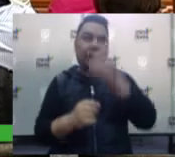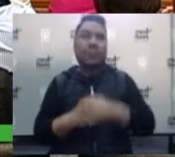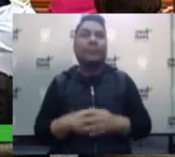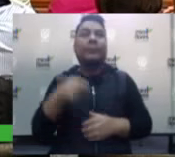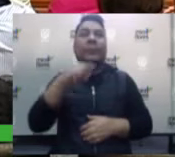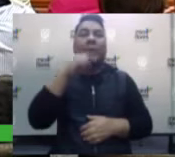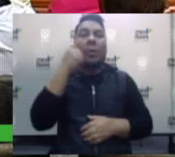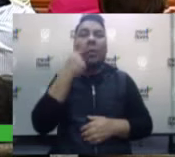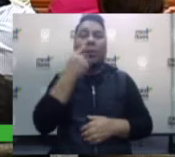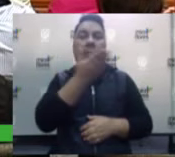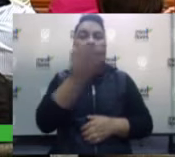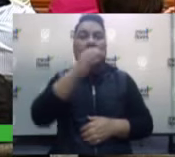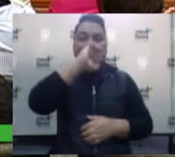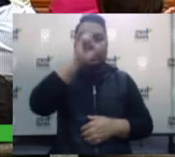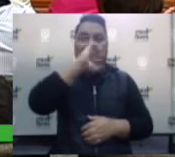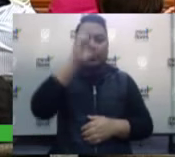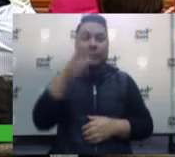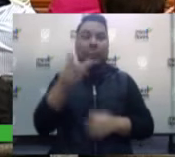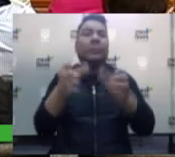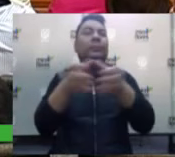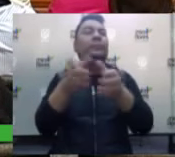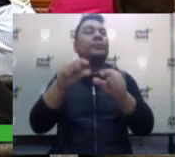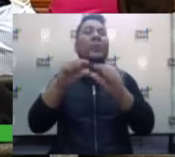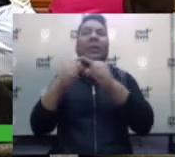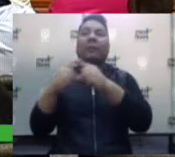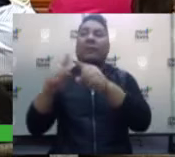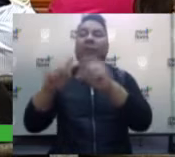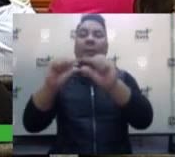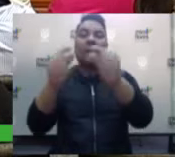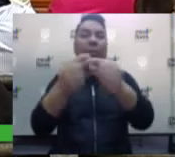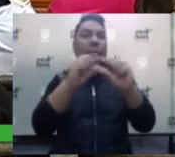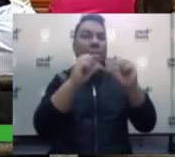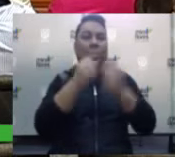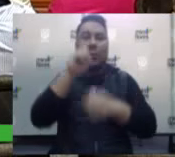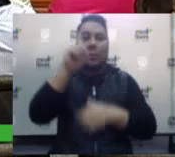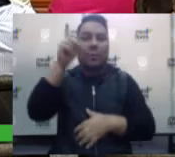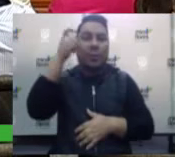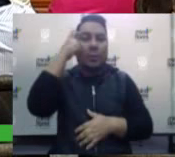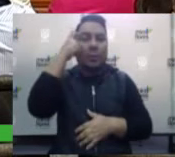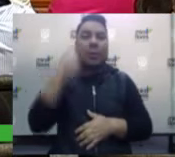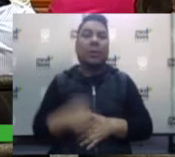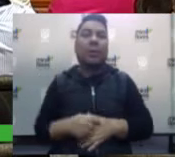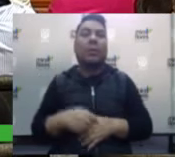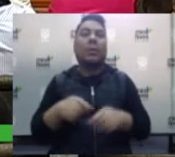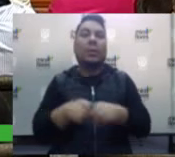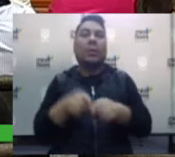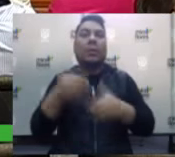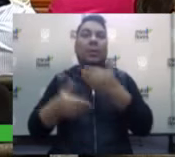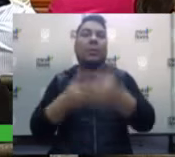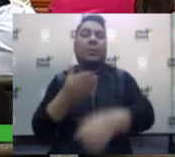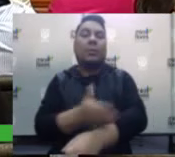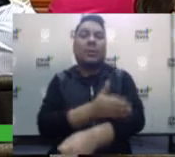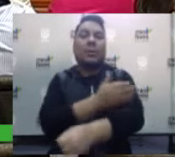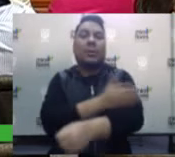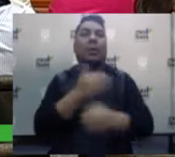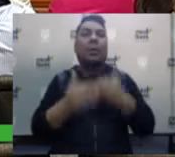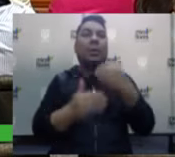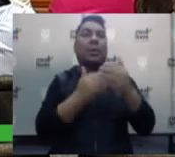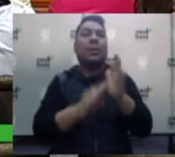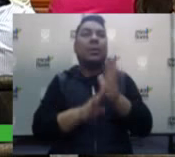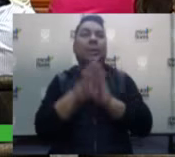los señores miembros de las siguientes agrupaciones políticas: Acción Popular, Alianza para Progreso, Avanza